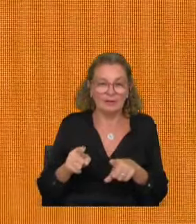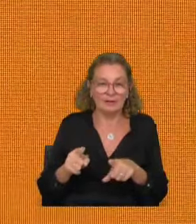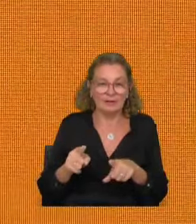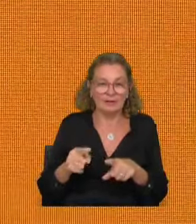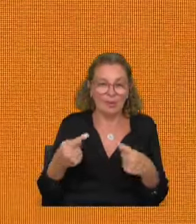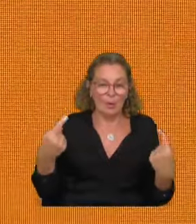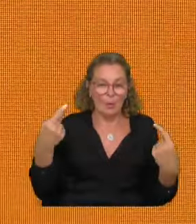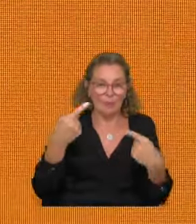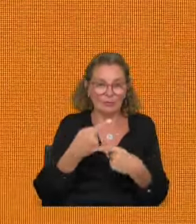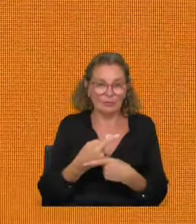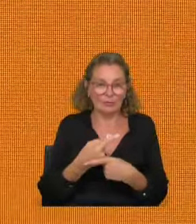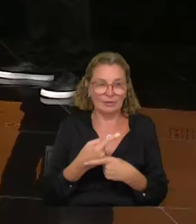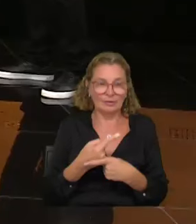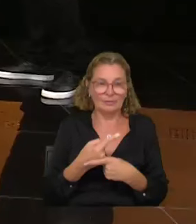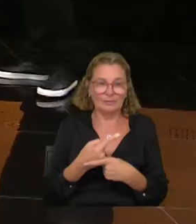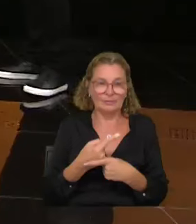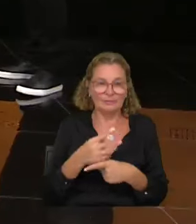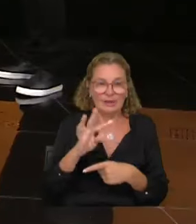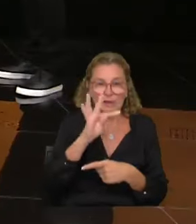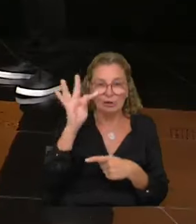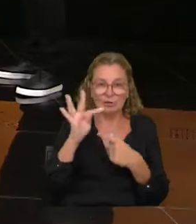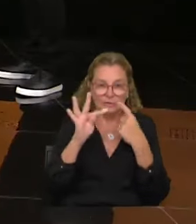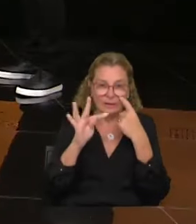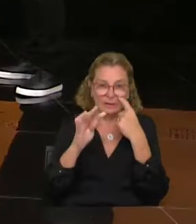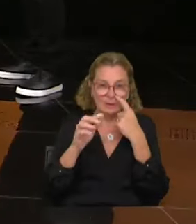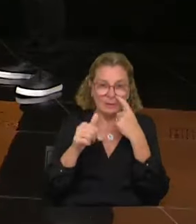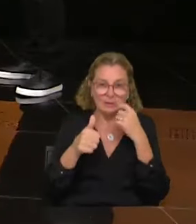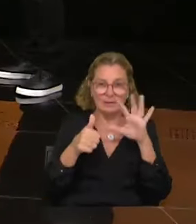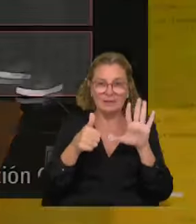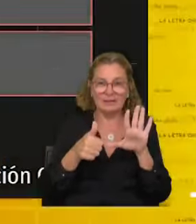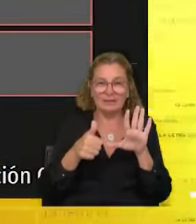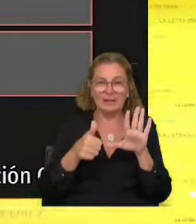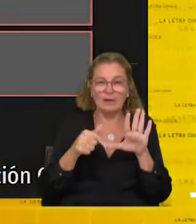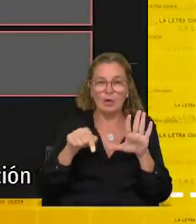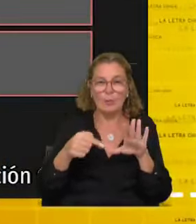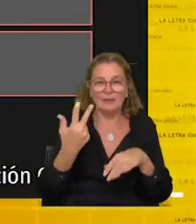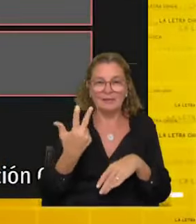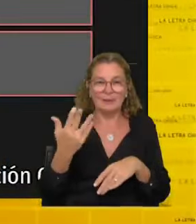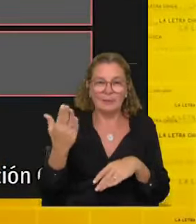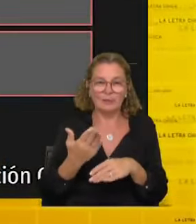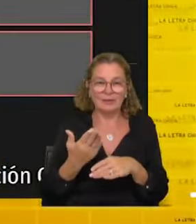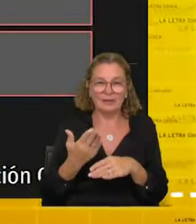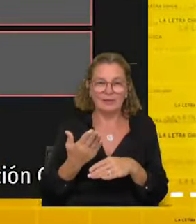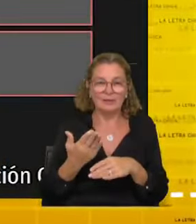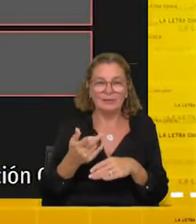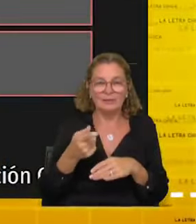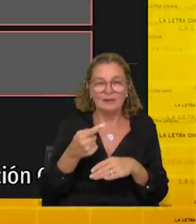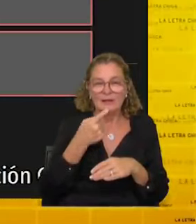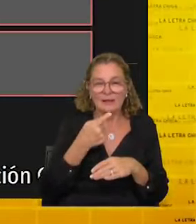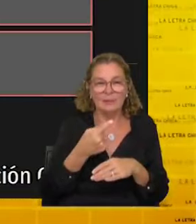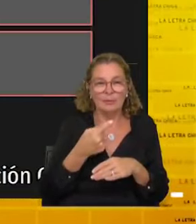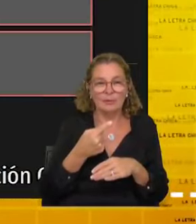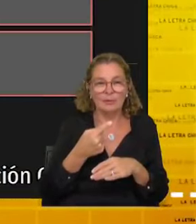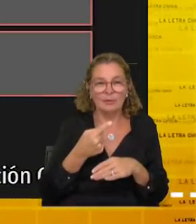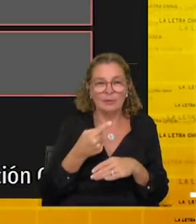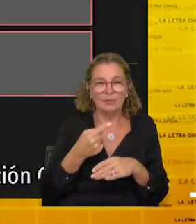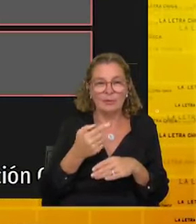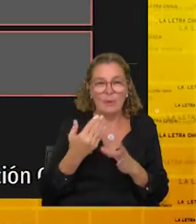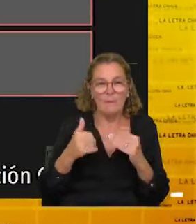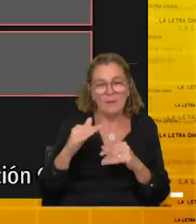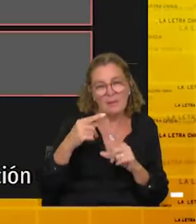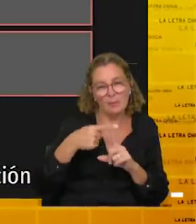la oposición y los técnicos así ese 6 con 3% son las reacciones los comentarios digamos que tienen un carácter un poco